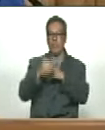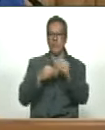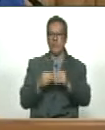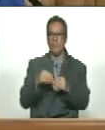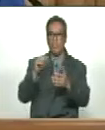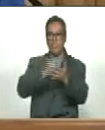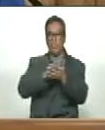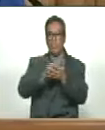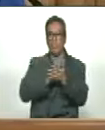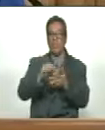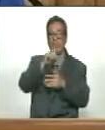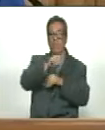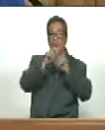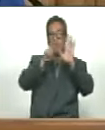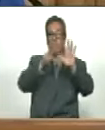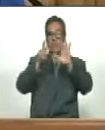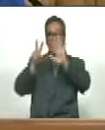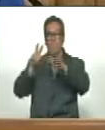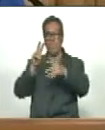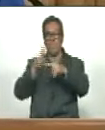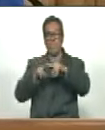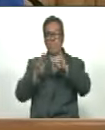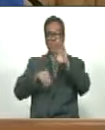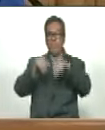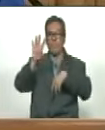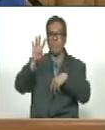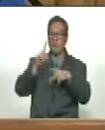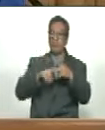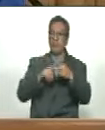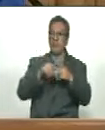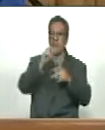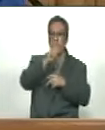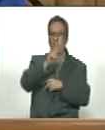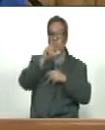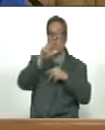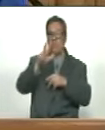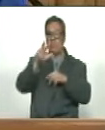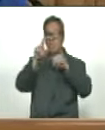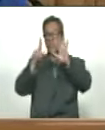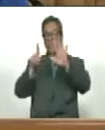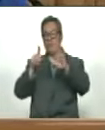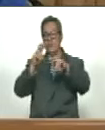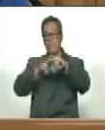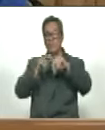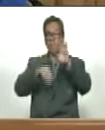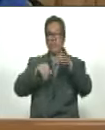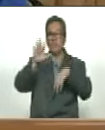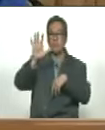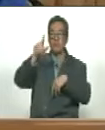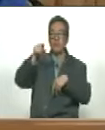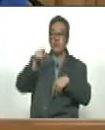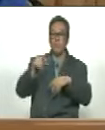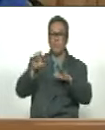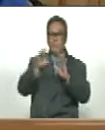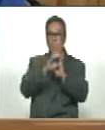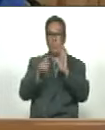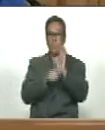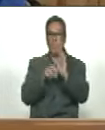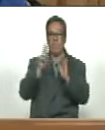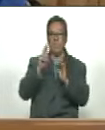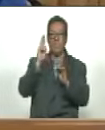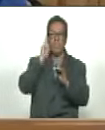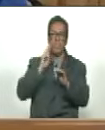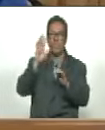previsto en los artículos 187, numeral 14, y 236, numeral 15, de la Constitución